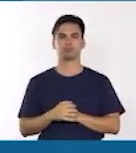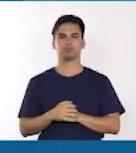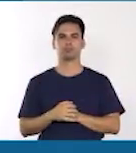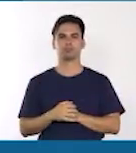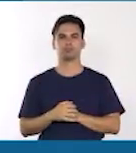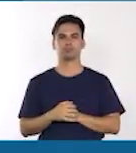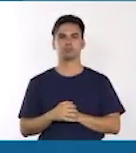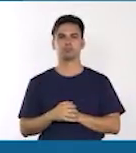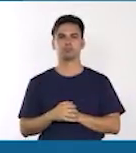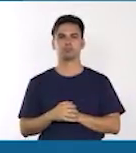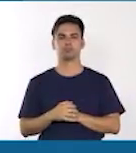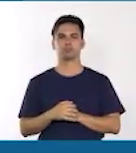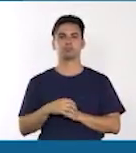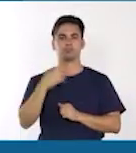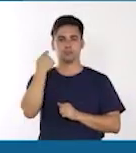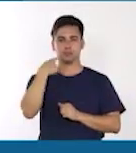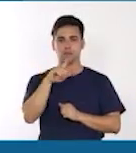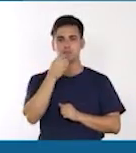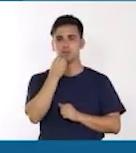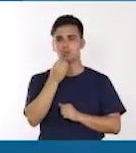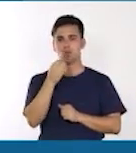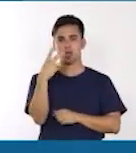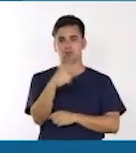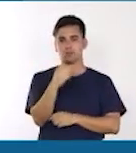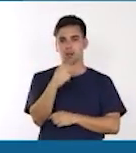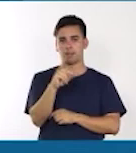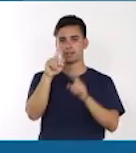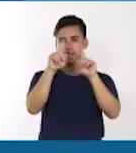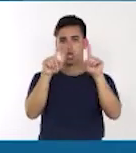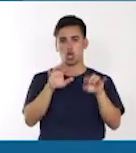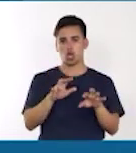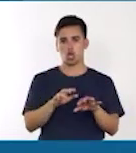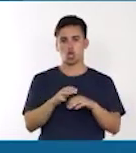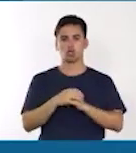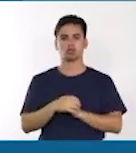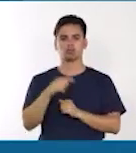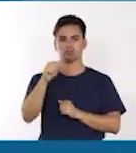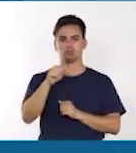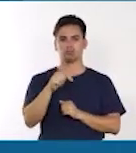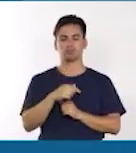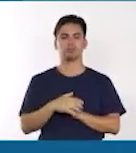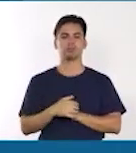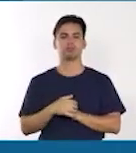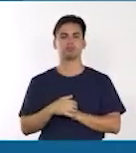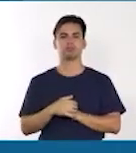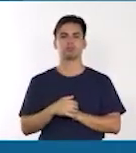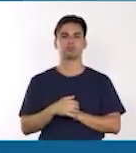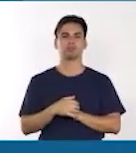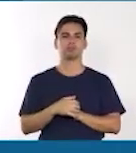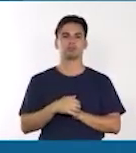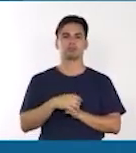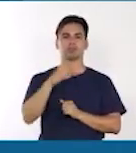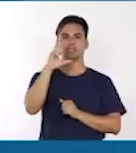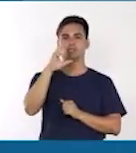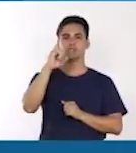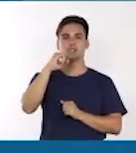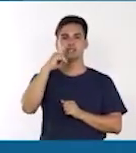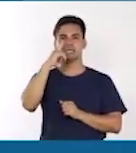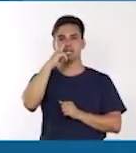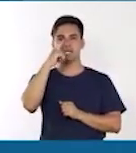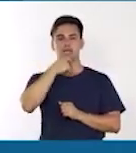Y finalmente, bueno, el sitio del repasador de CineSoft, que como ya le venía diciendo